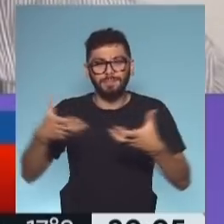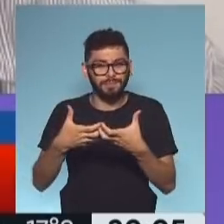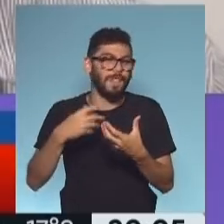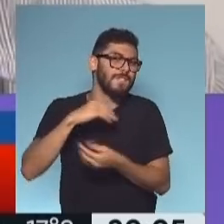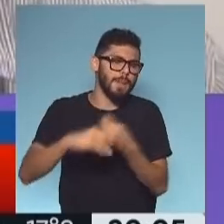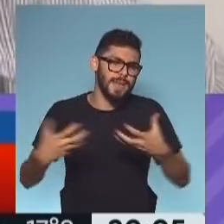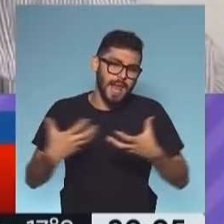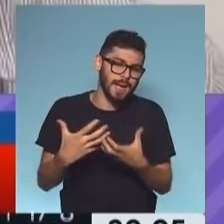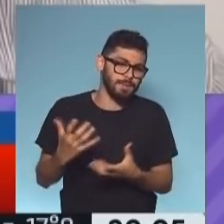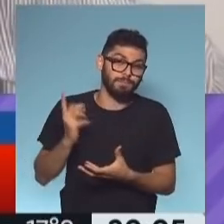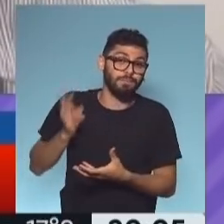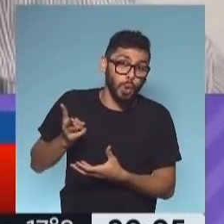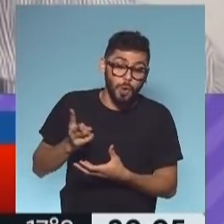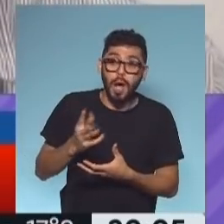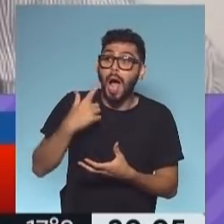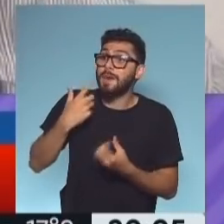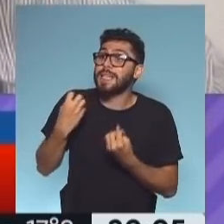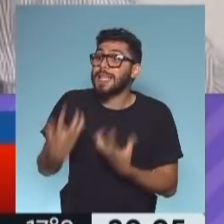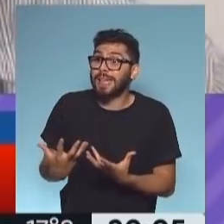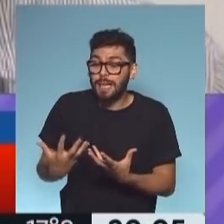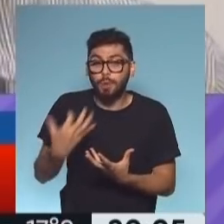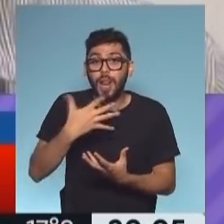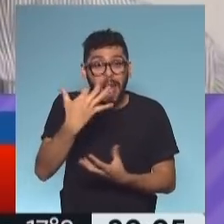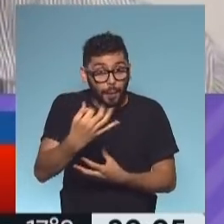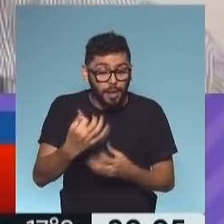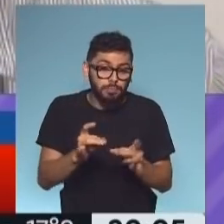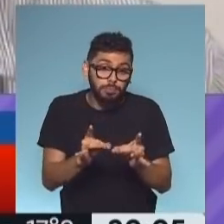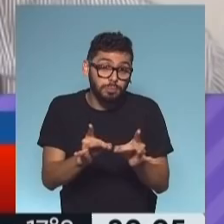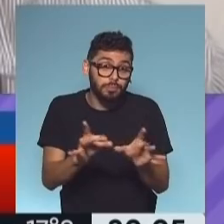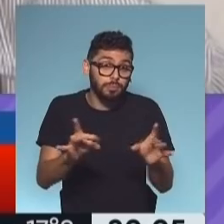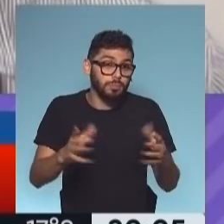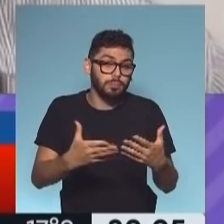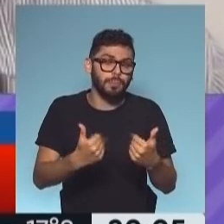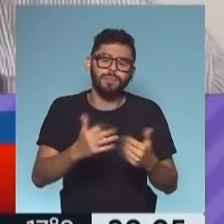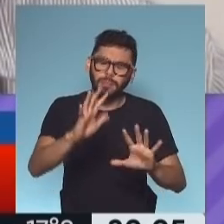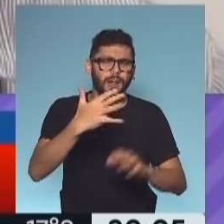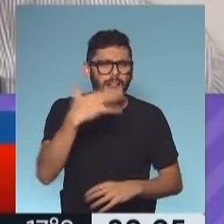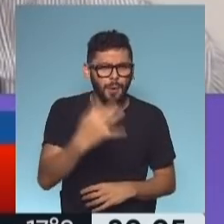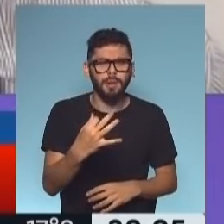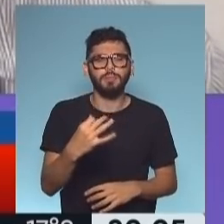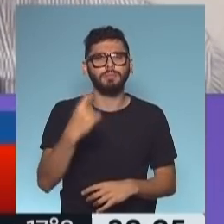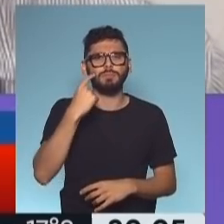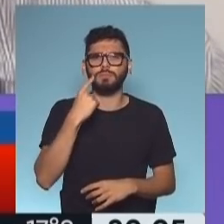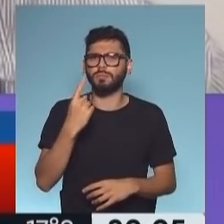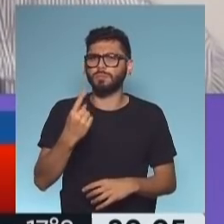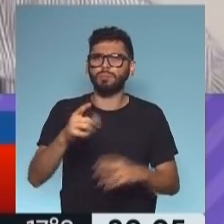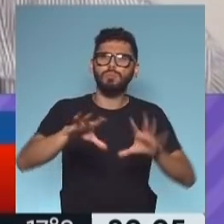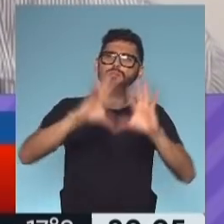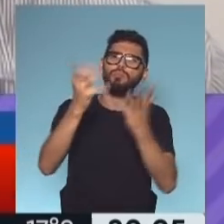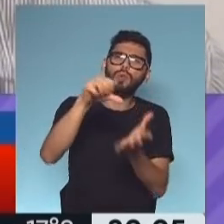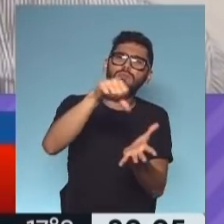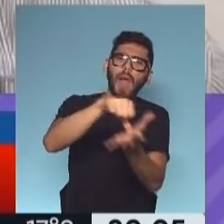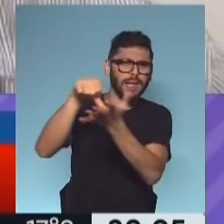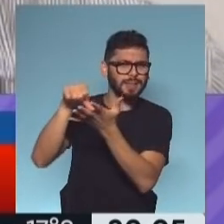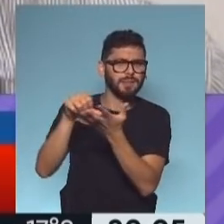familiares. Esperemos a ver qué impacto tiene eso, pero la verdad que la velocidad que se ve... La verdad que cuando uno se pone a analizar en todos los países del mundo,